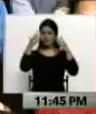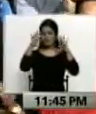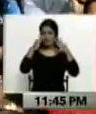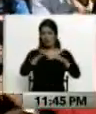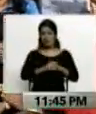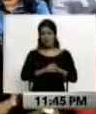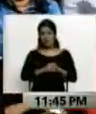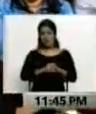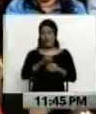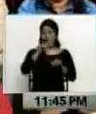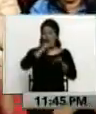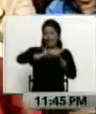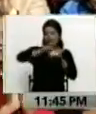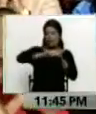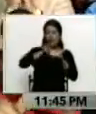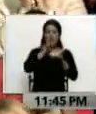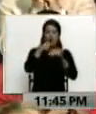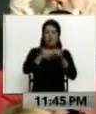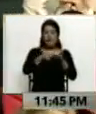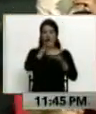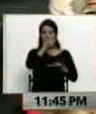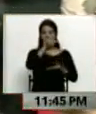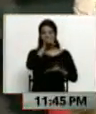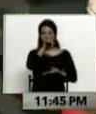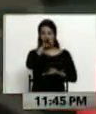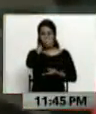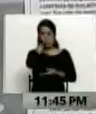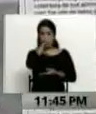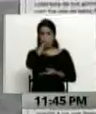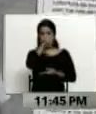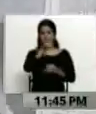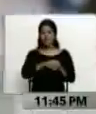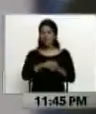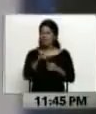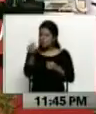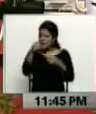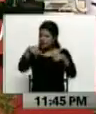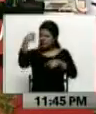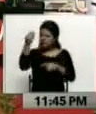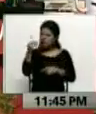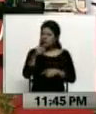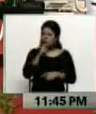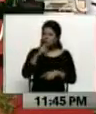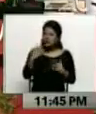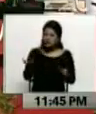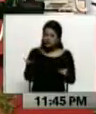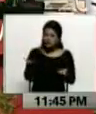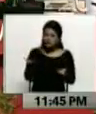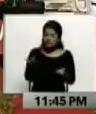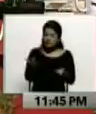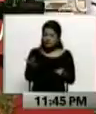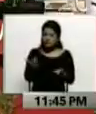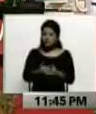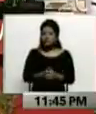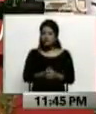revolución en nota de Adela Leal A quién tenemos